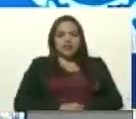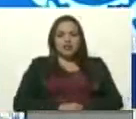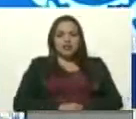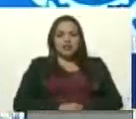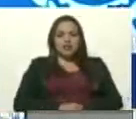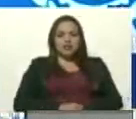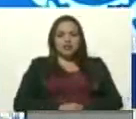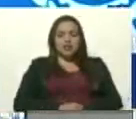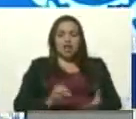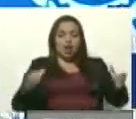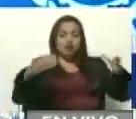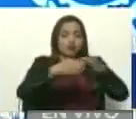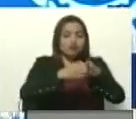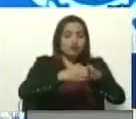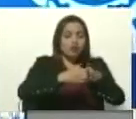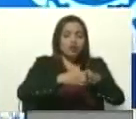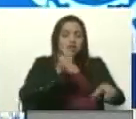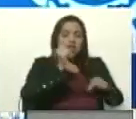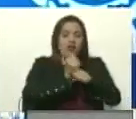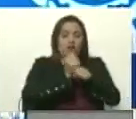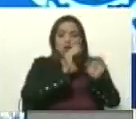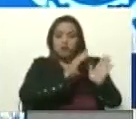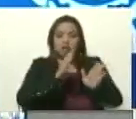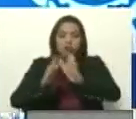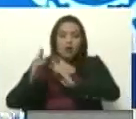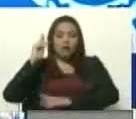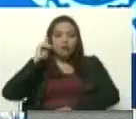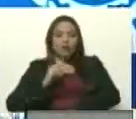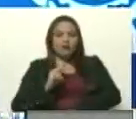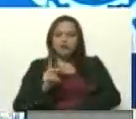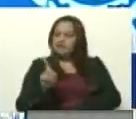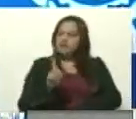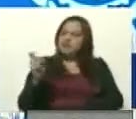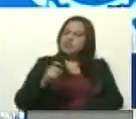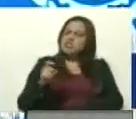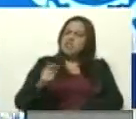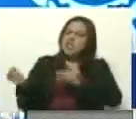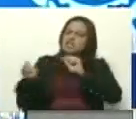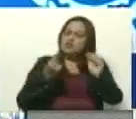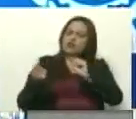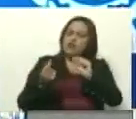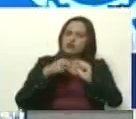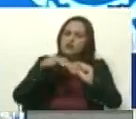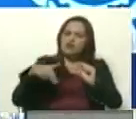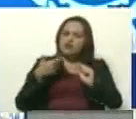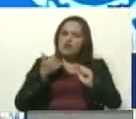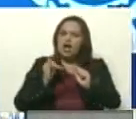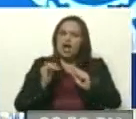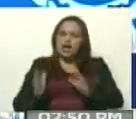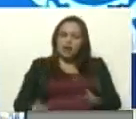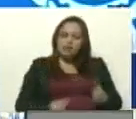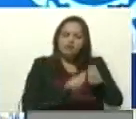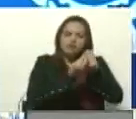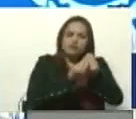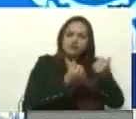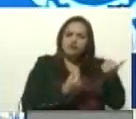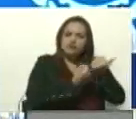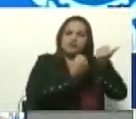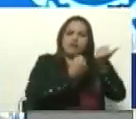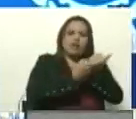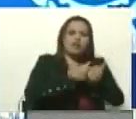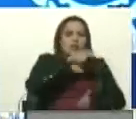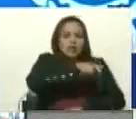Confederación Bolivariana de los Trabajadores, no hace falta la discusión porque nosotros estamos del lado de los trabajadores y porque sabemos